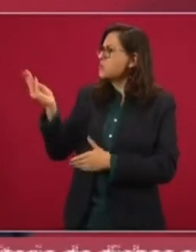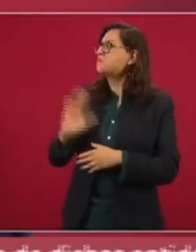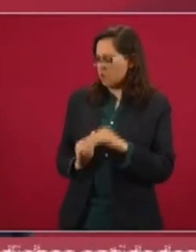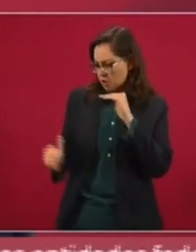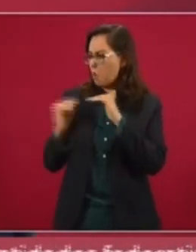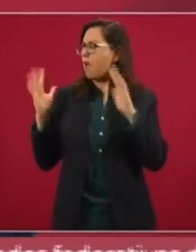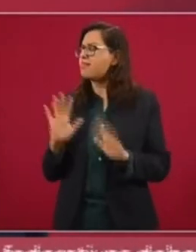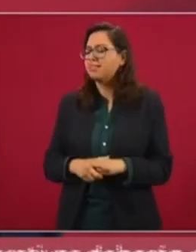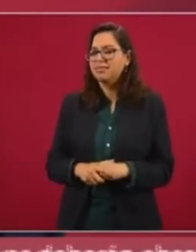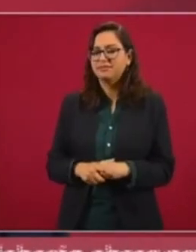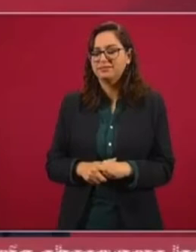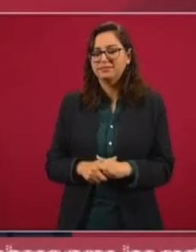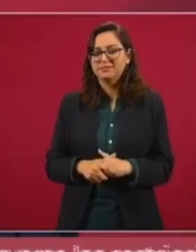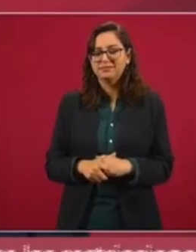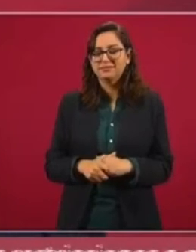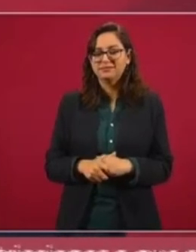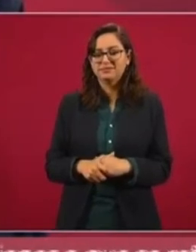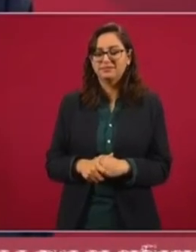petitorio,